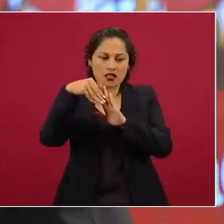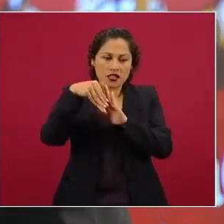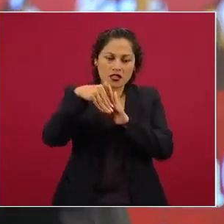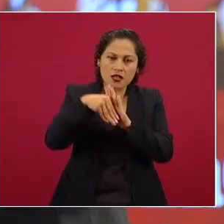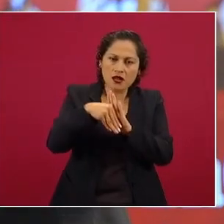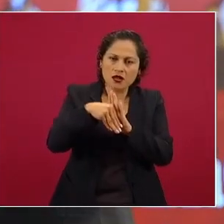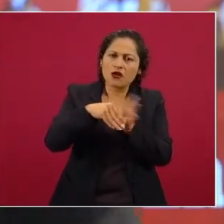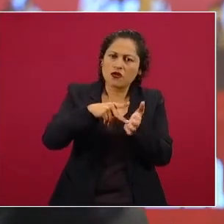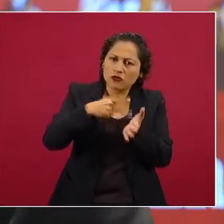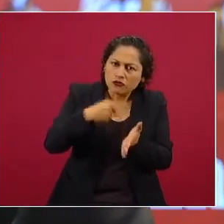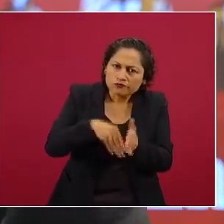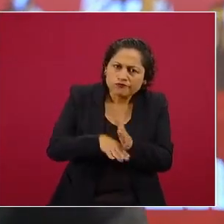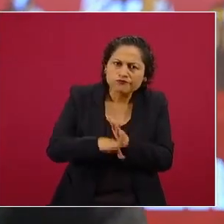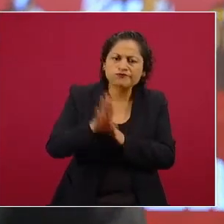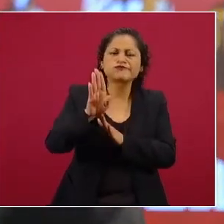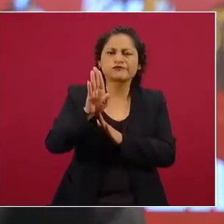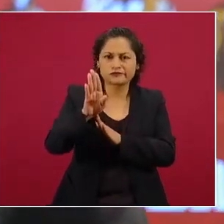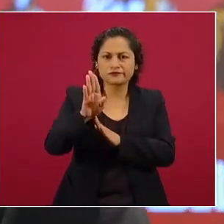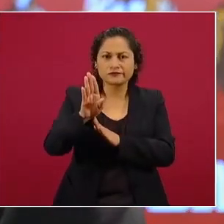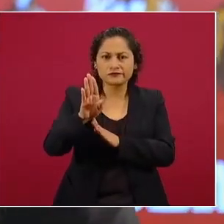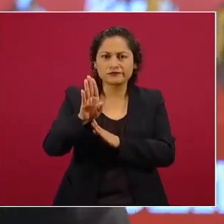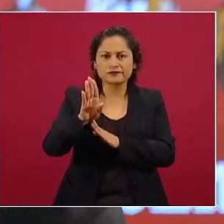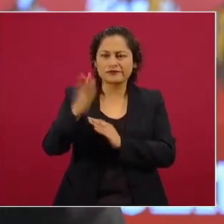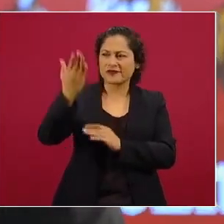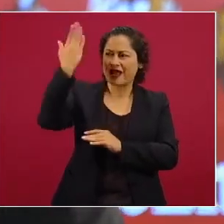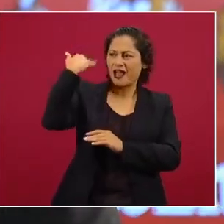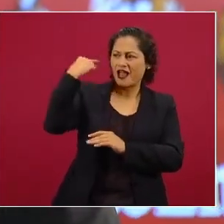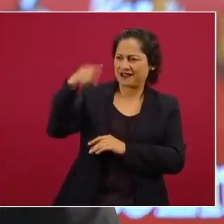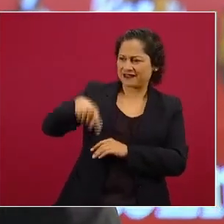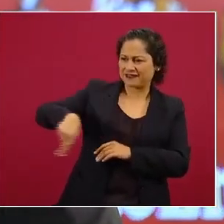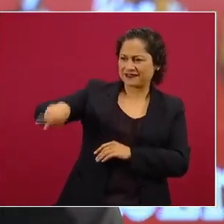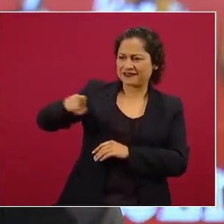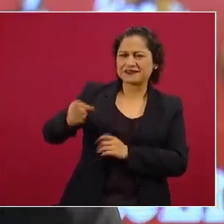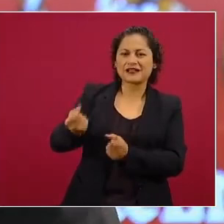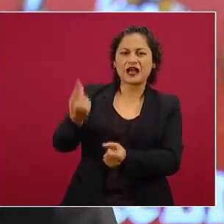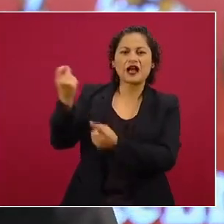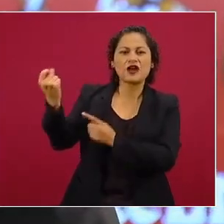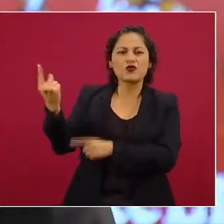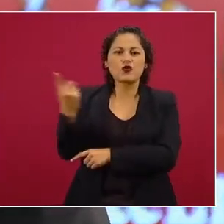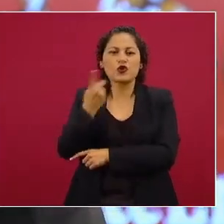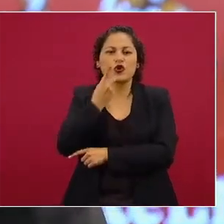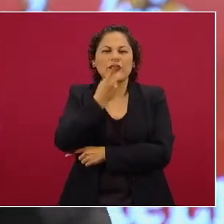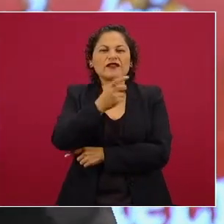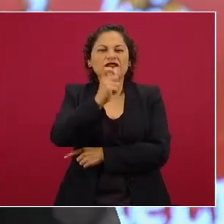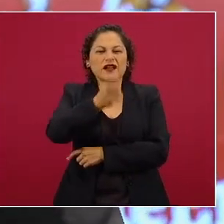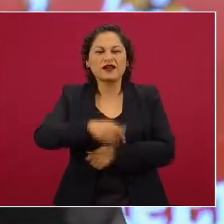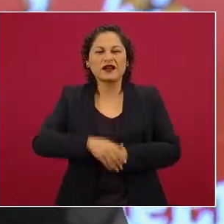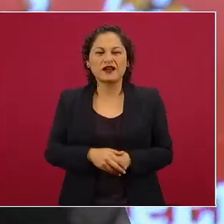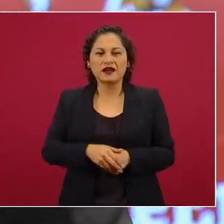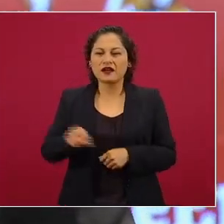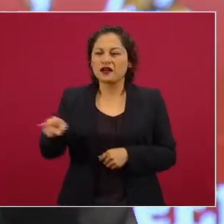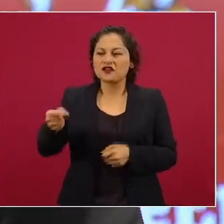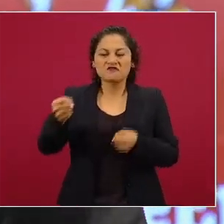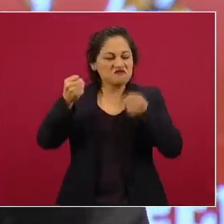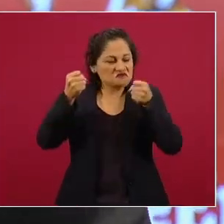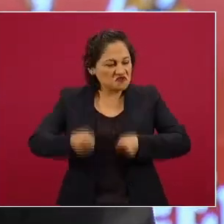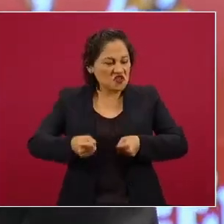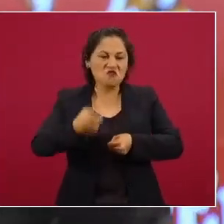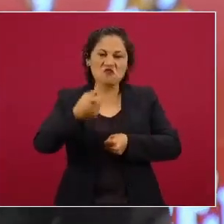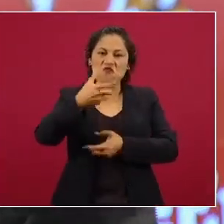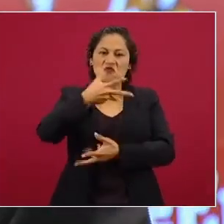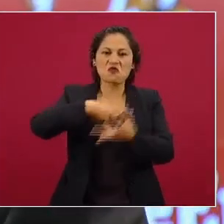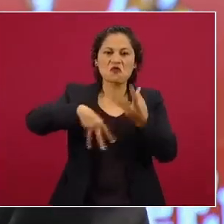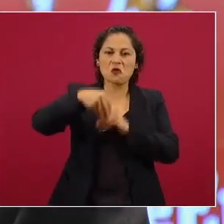De que nos íbamos a hundir, que ya no íbamos a salir. de la crisis económica.